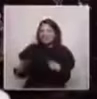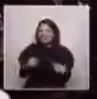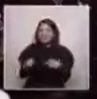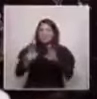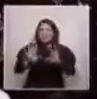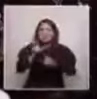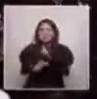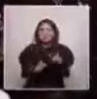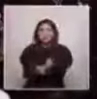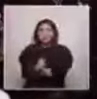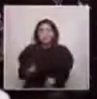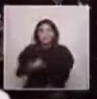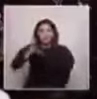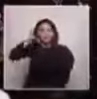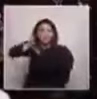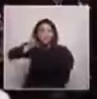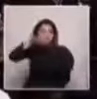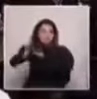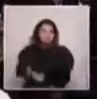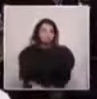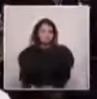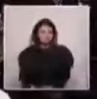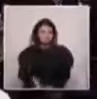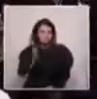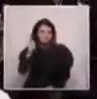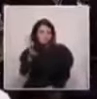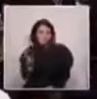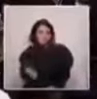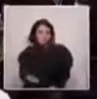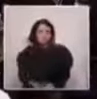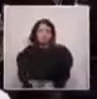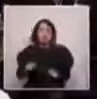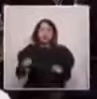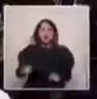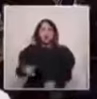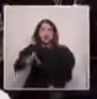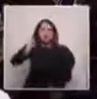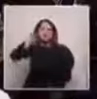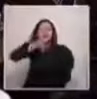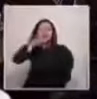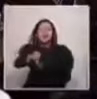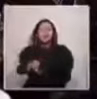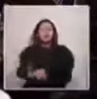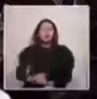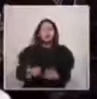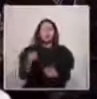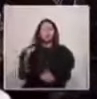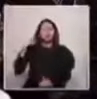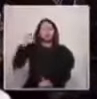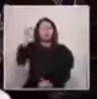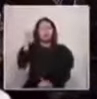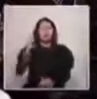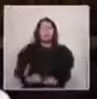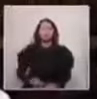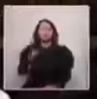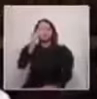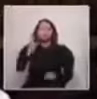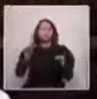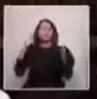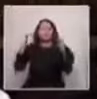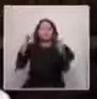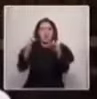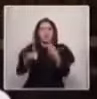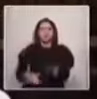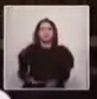no pudieron hacer uso de la palabra. Hoy he escuchado discursos de poder, privilegios, aplanadoras, darles mayor legitimidad a